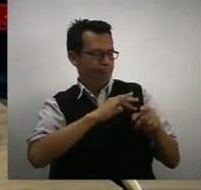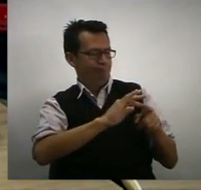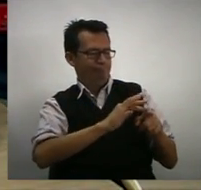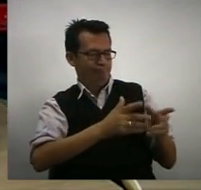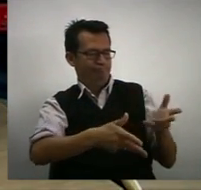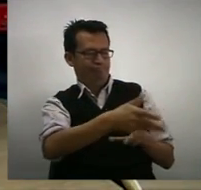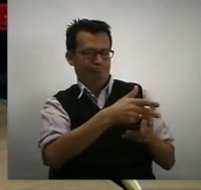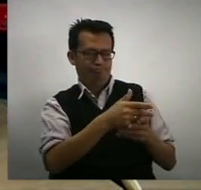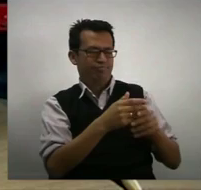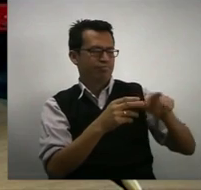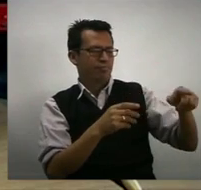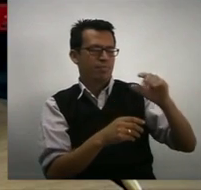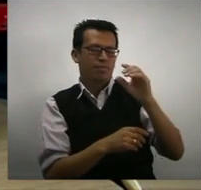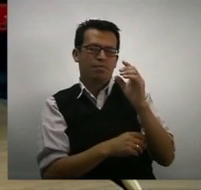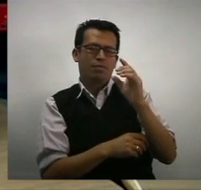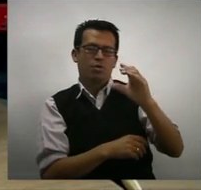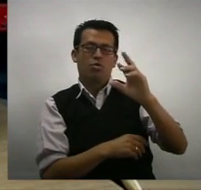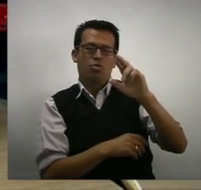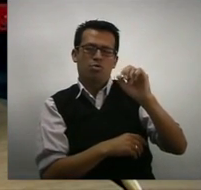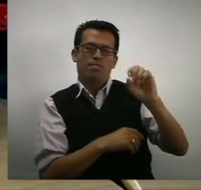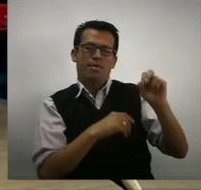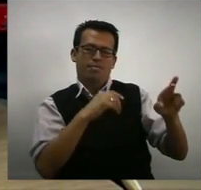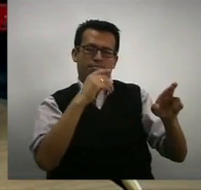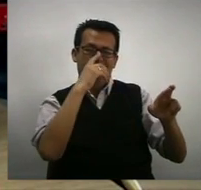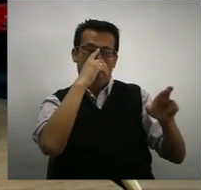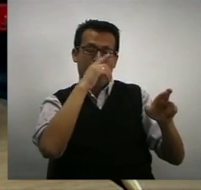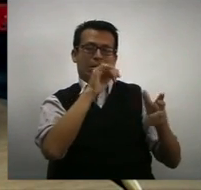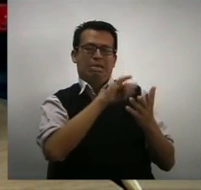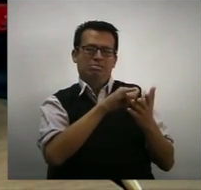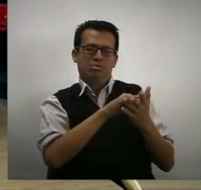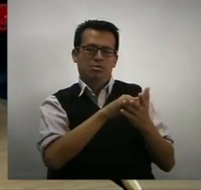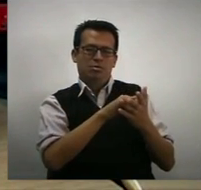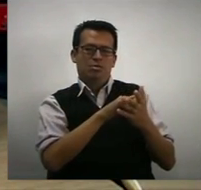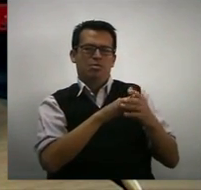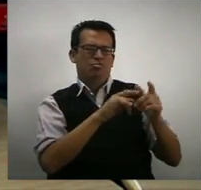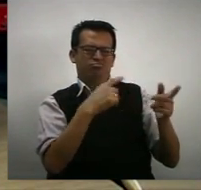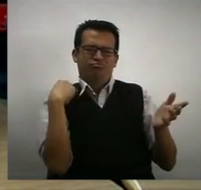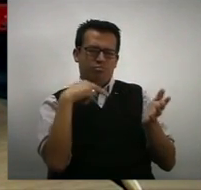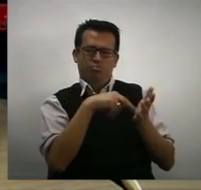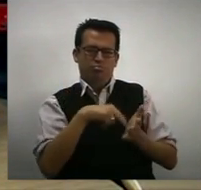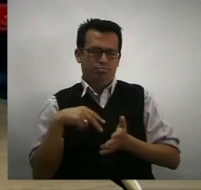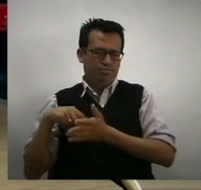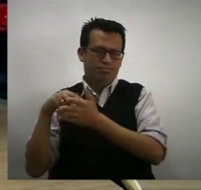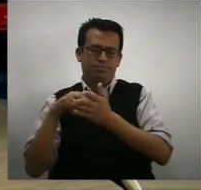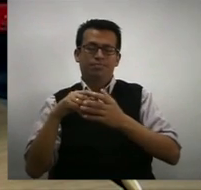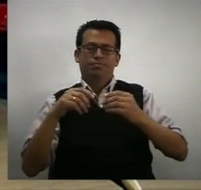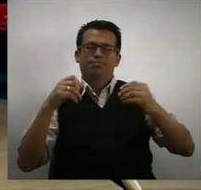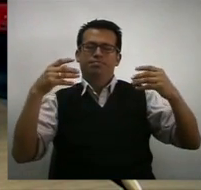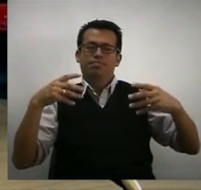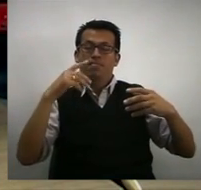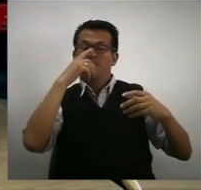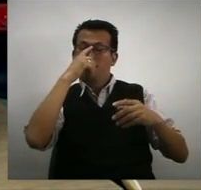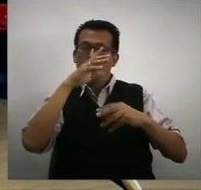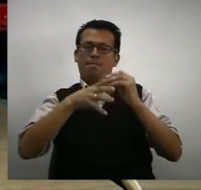la obra cinematográfica de David Cronenberg, David Lynch y la obra plástica de Stellar, Ligia Clark, Orlan y Bruce